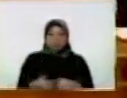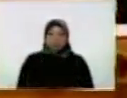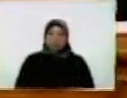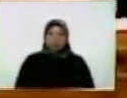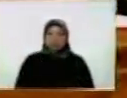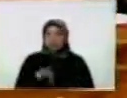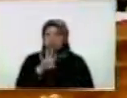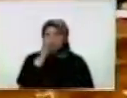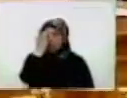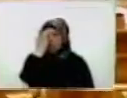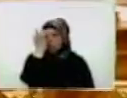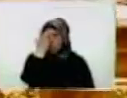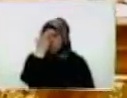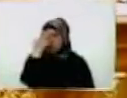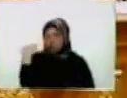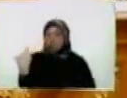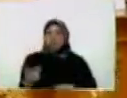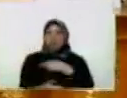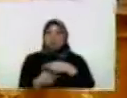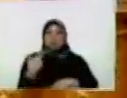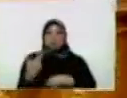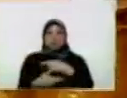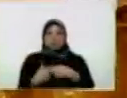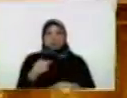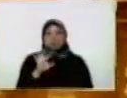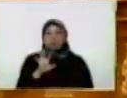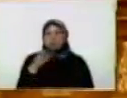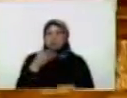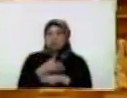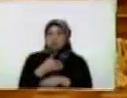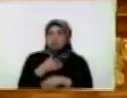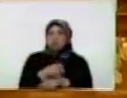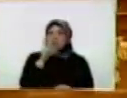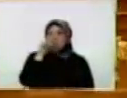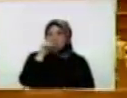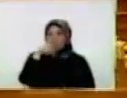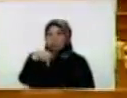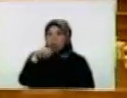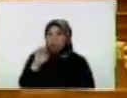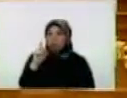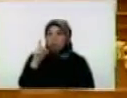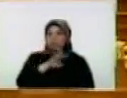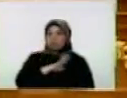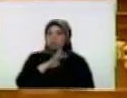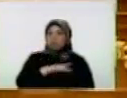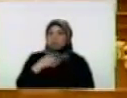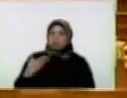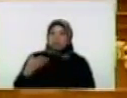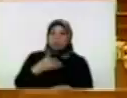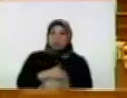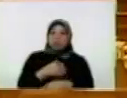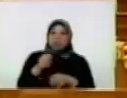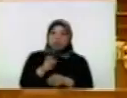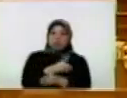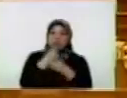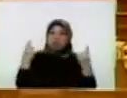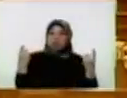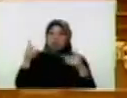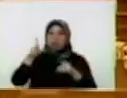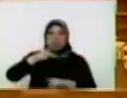4 de febrero y esa revolución, ¿cuántas veces Pedro Carreño y mi persona íbamos al Departamento de